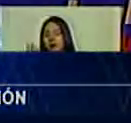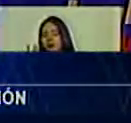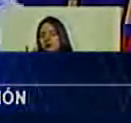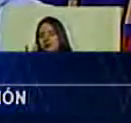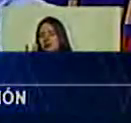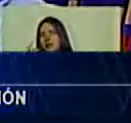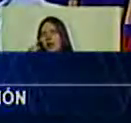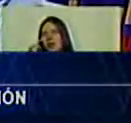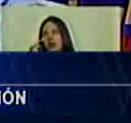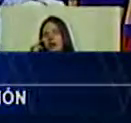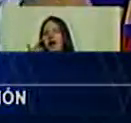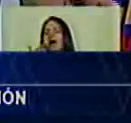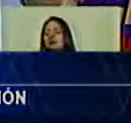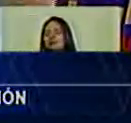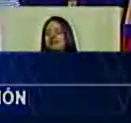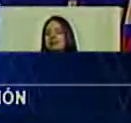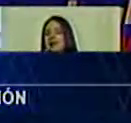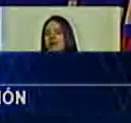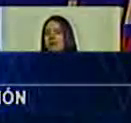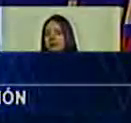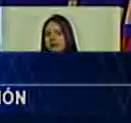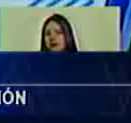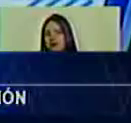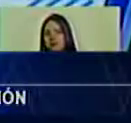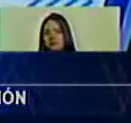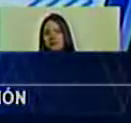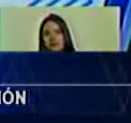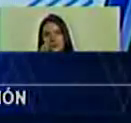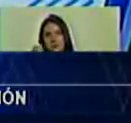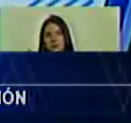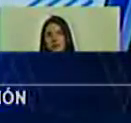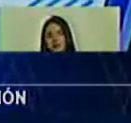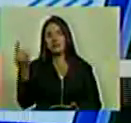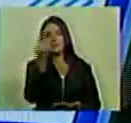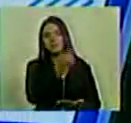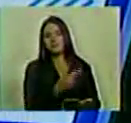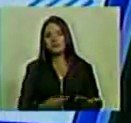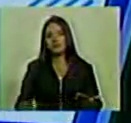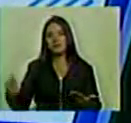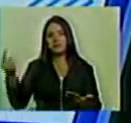iba a ocurrir. Miren el mapa.